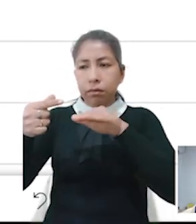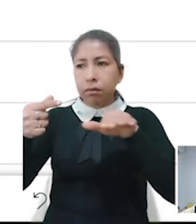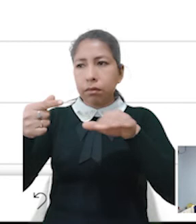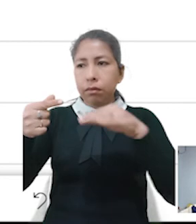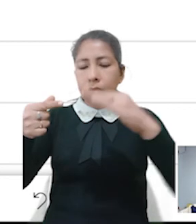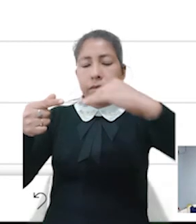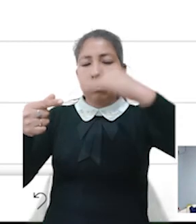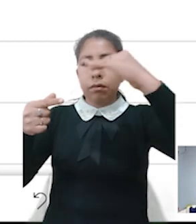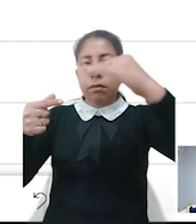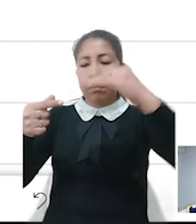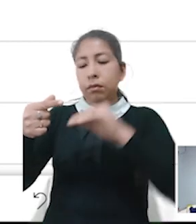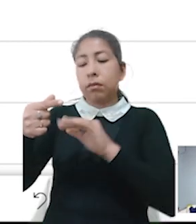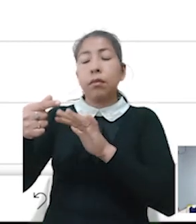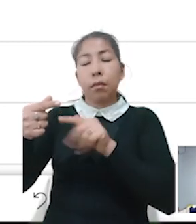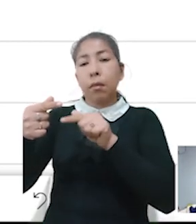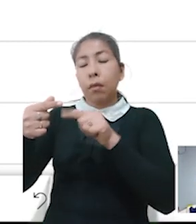valor, es decir,